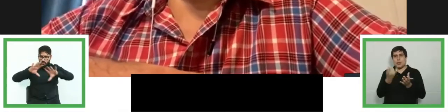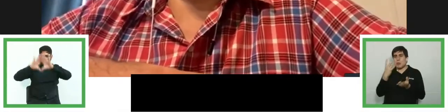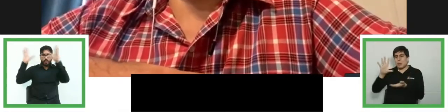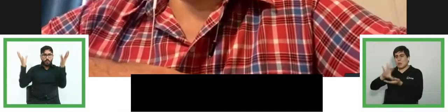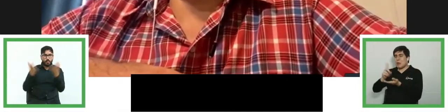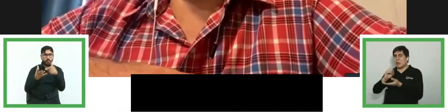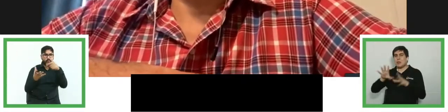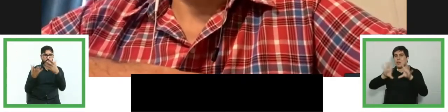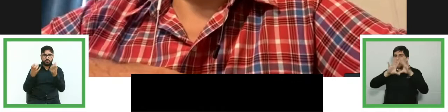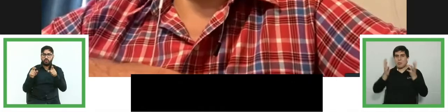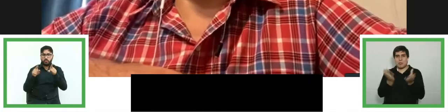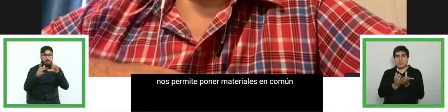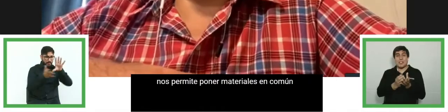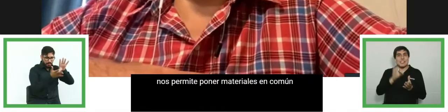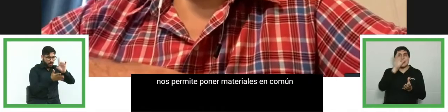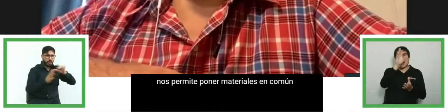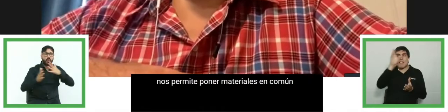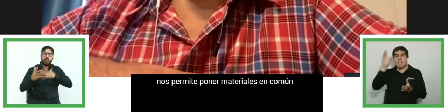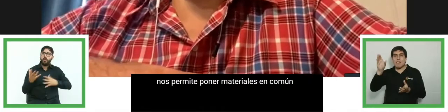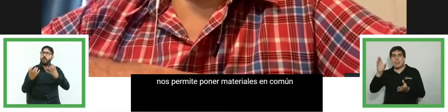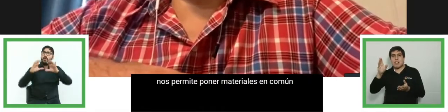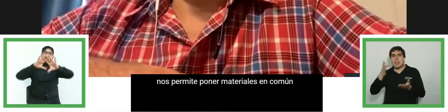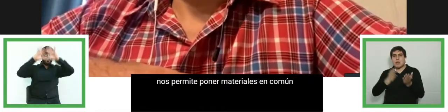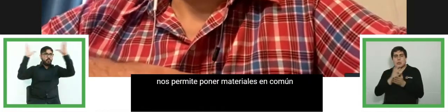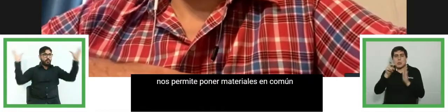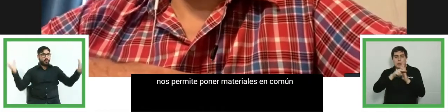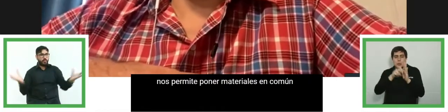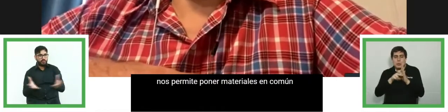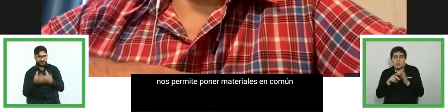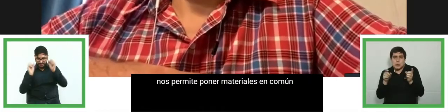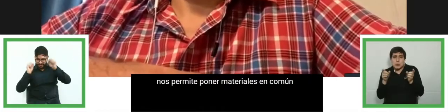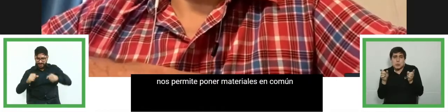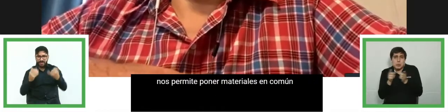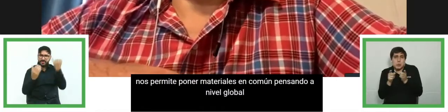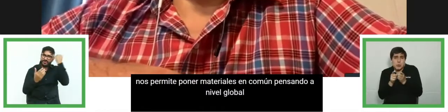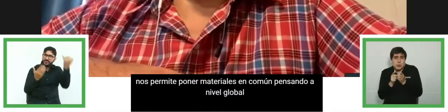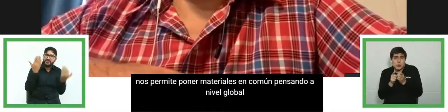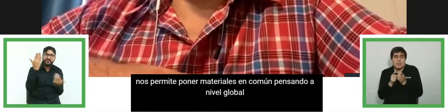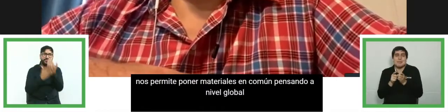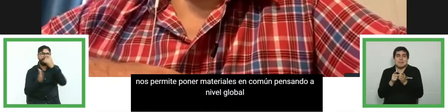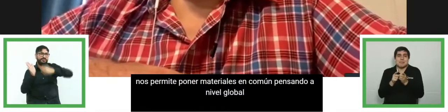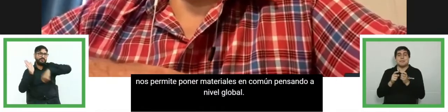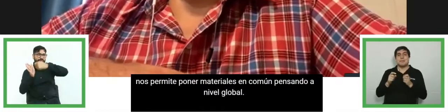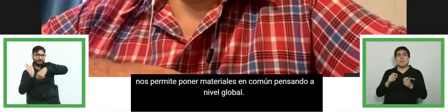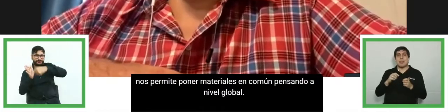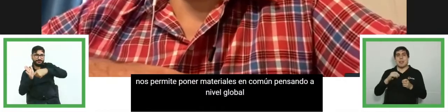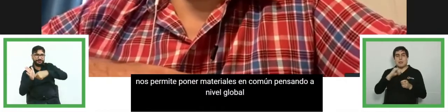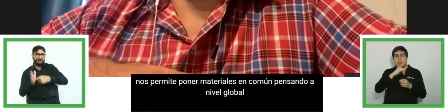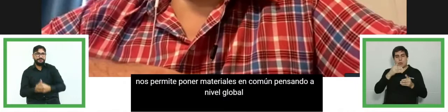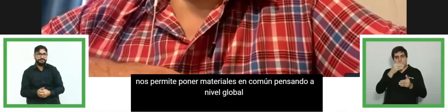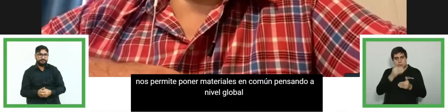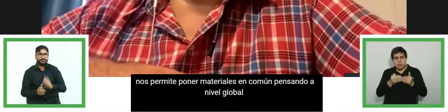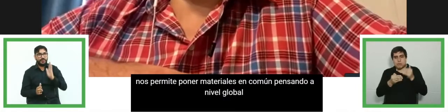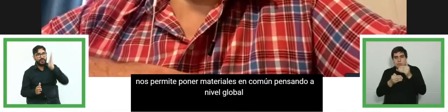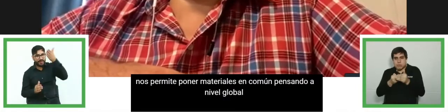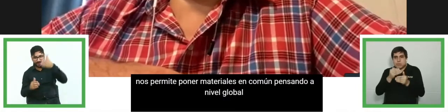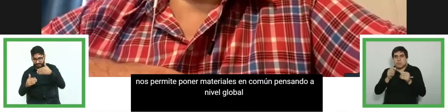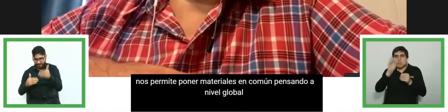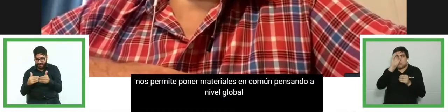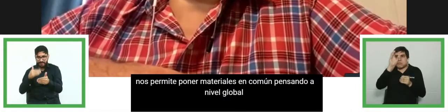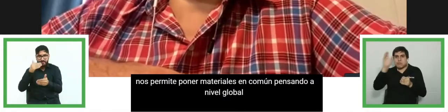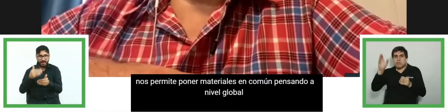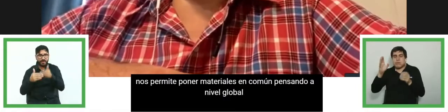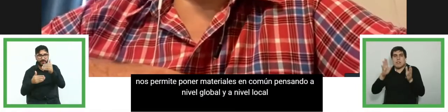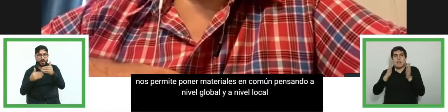que todos imaginábamos, pues empezó como un proyecto chiquito, y no solo que fue creciendo como biblioteca en impacto, en libros